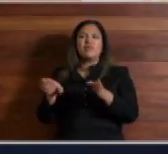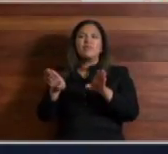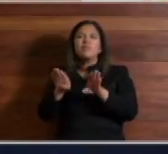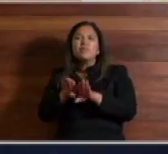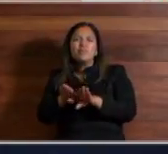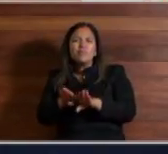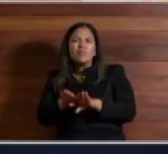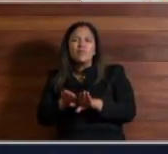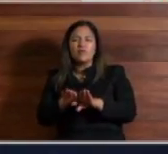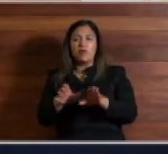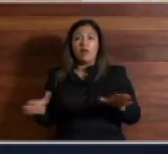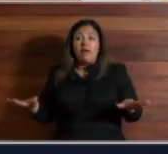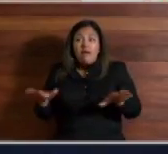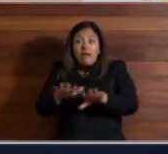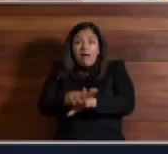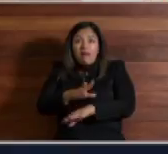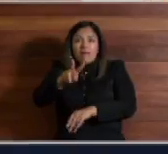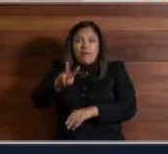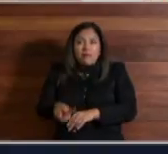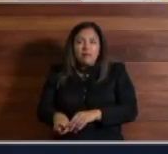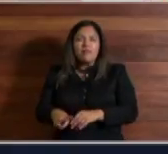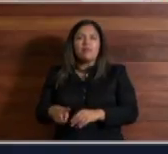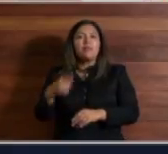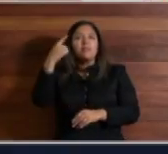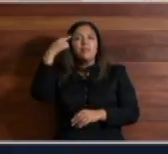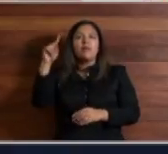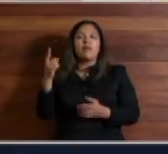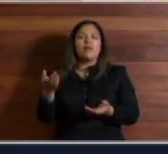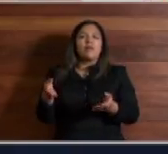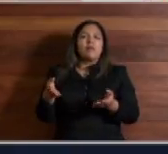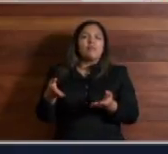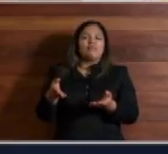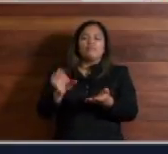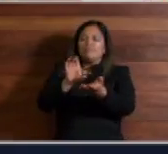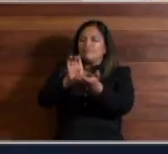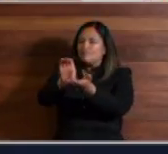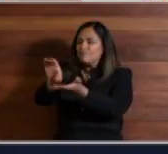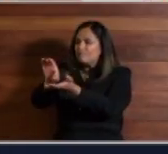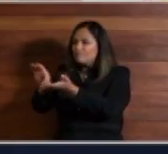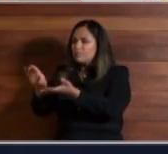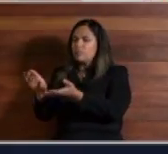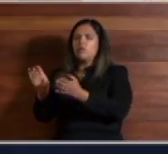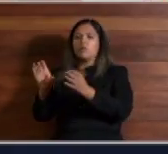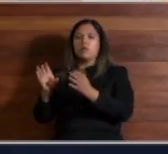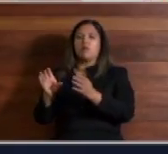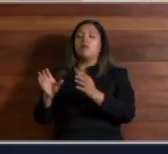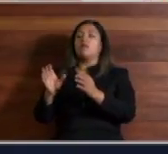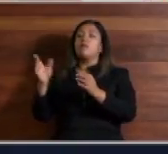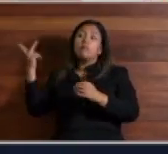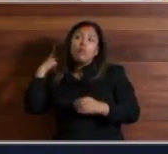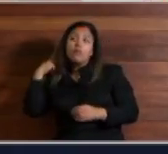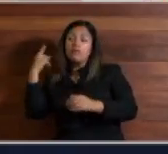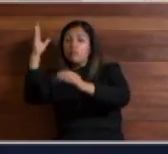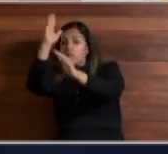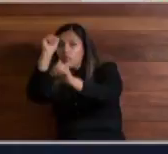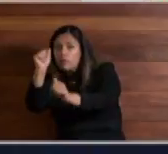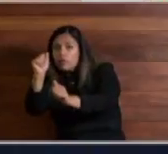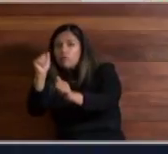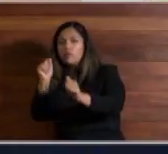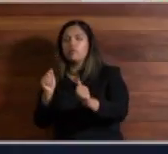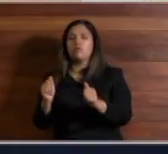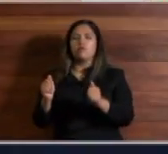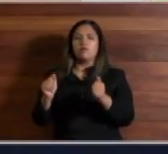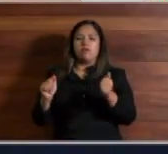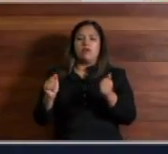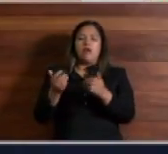propiamente un cambio en la manera inercial de asumir el presupuesto, el pacto político, desde las grandes